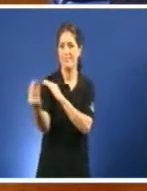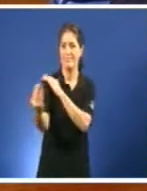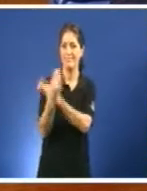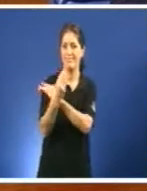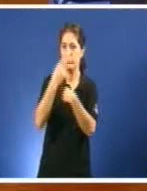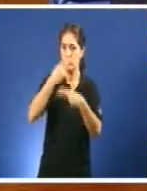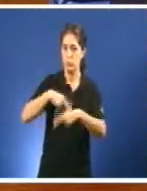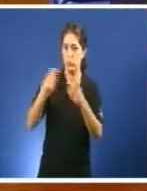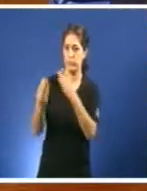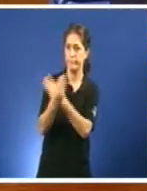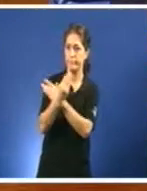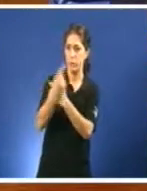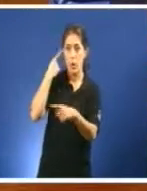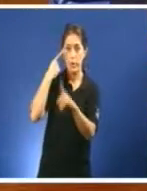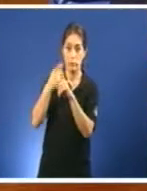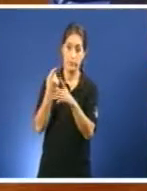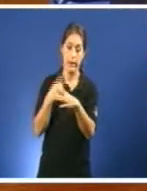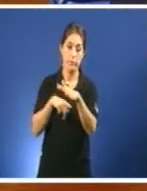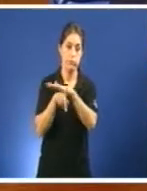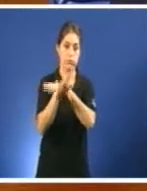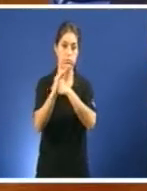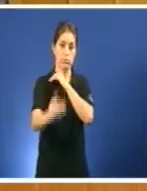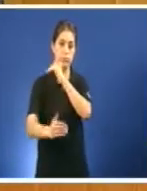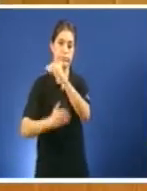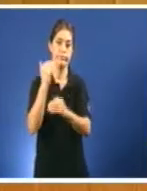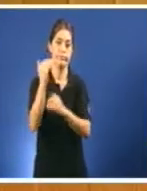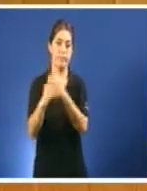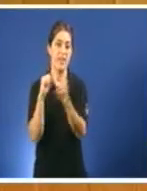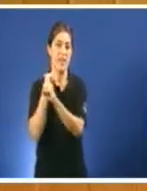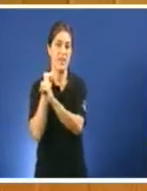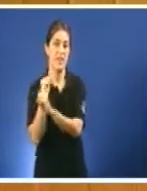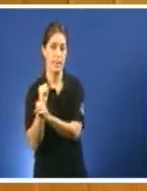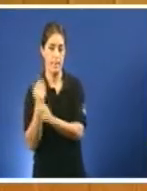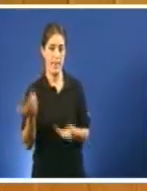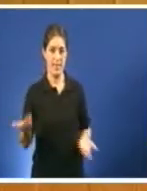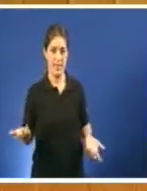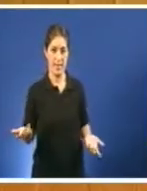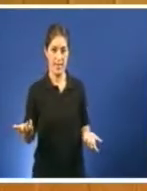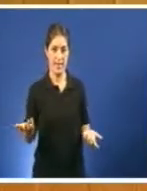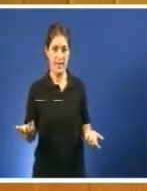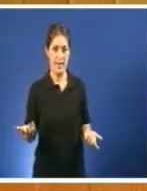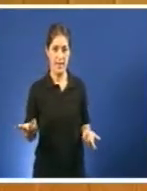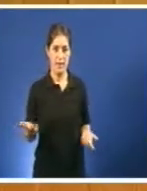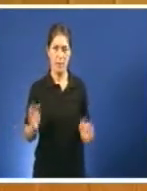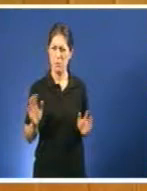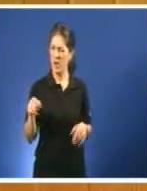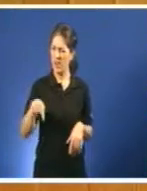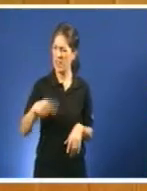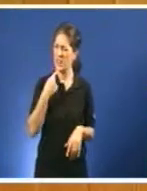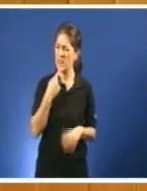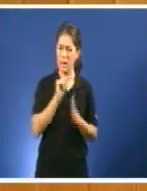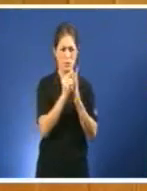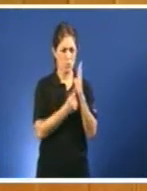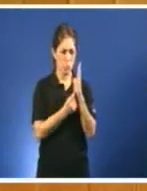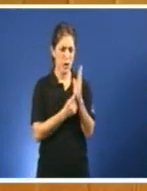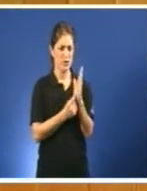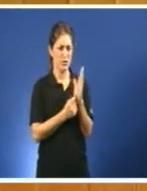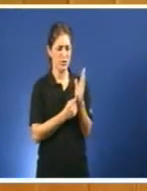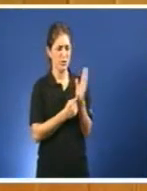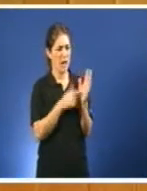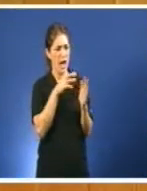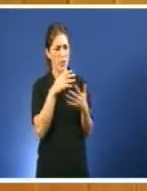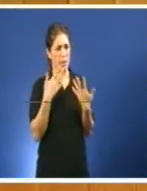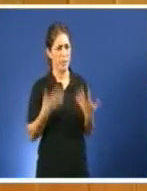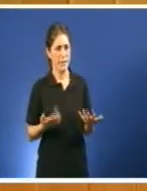como elemento tractor do seu desenvolvemento. En ese sentido, é falso que estes orzamentos